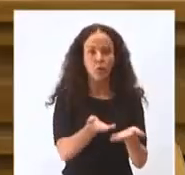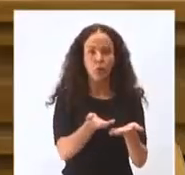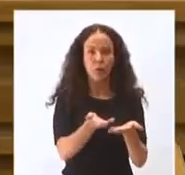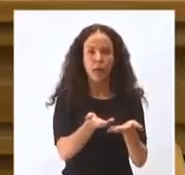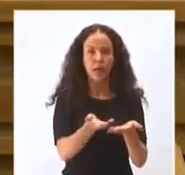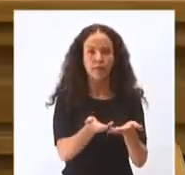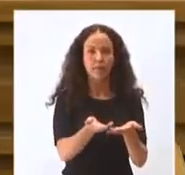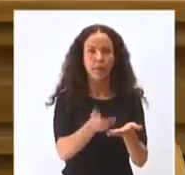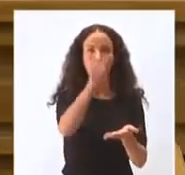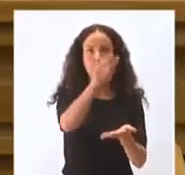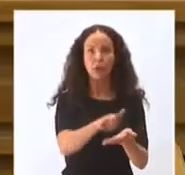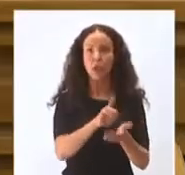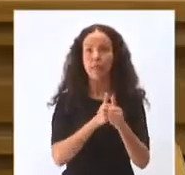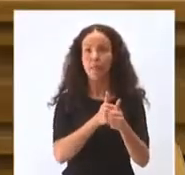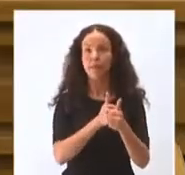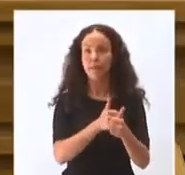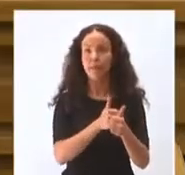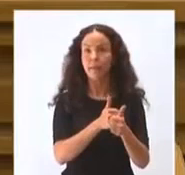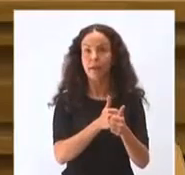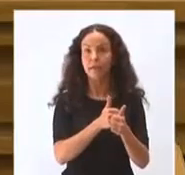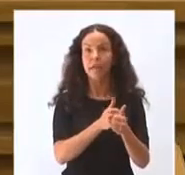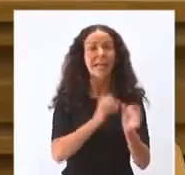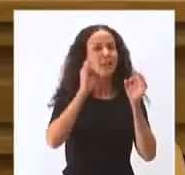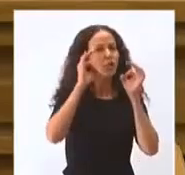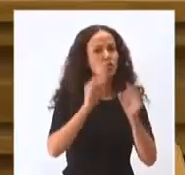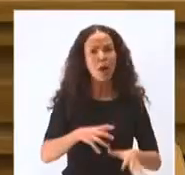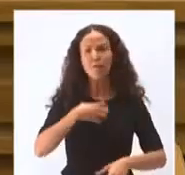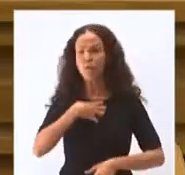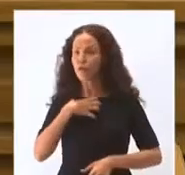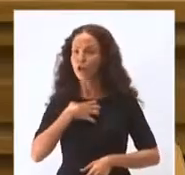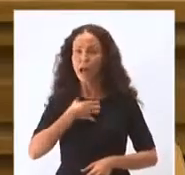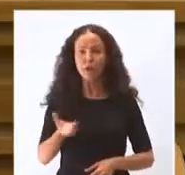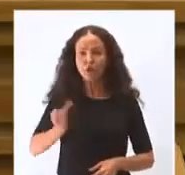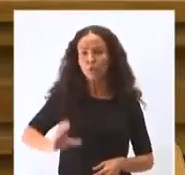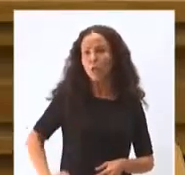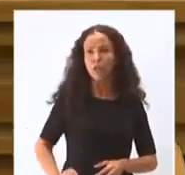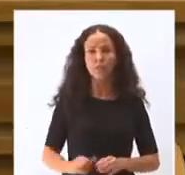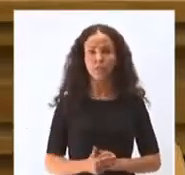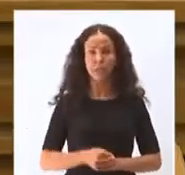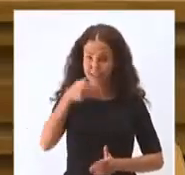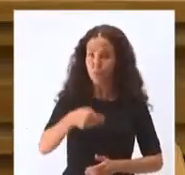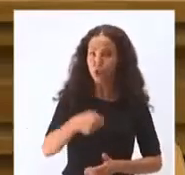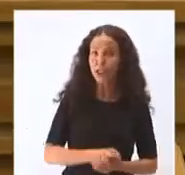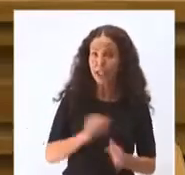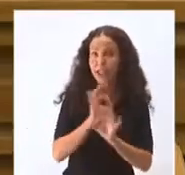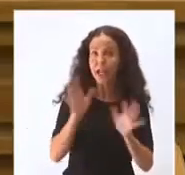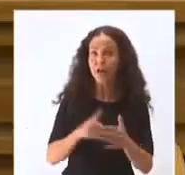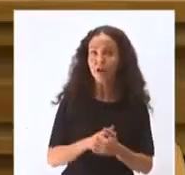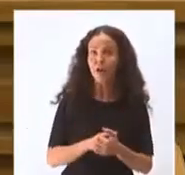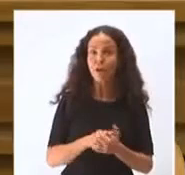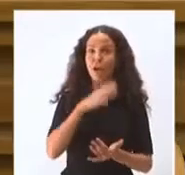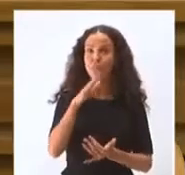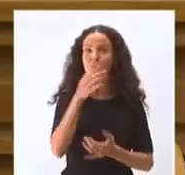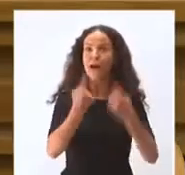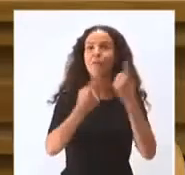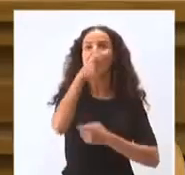dependencia se la pagamos al mismo tiempo que los funcionarios la nómina tiene porqué hacerlo claro porque había gente